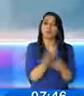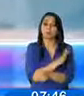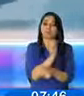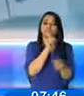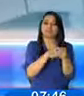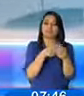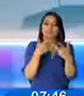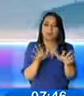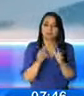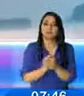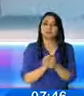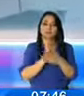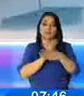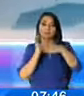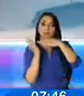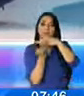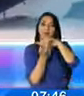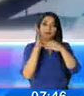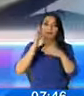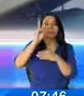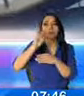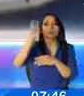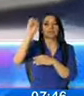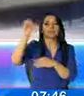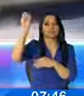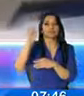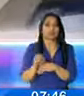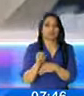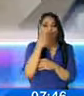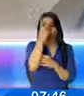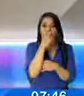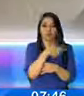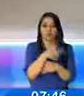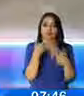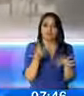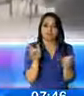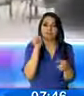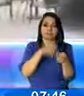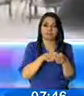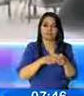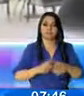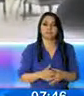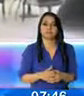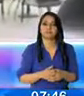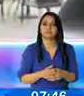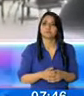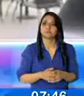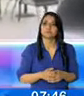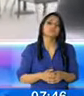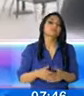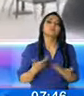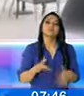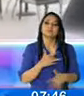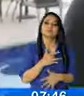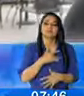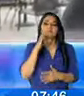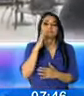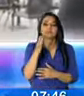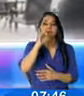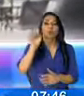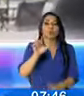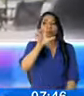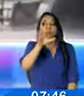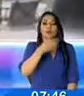Bahía de caraques hay un 20% de reservas de las 800 plazas hoteleras para nosotros es muy esperanzador que julio y agosto es